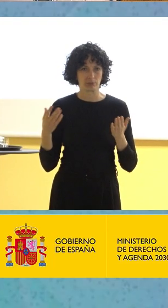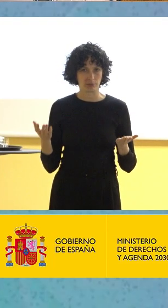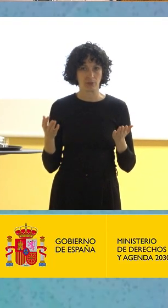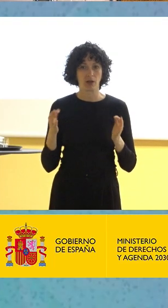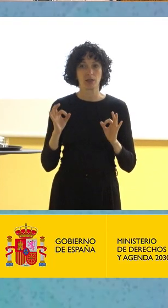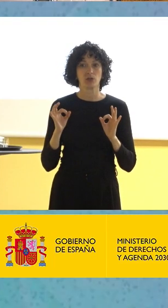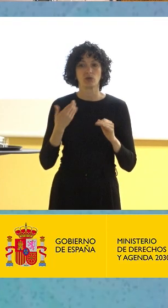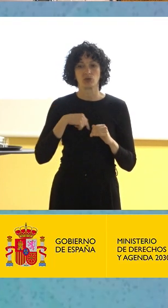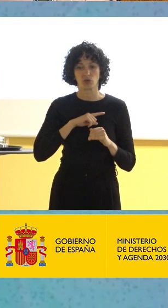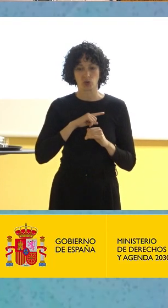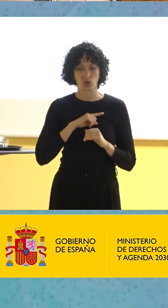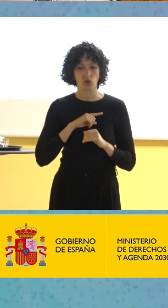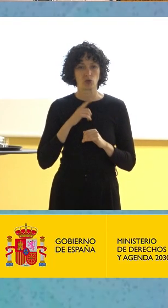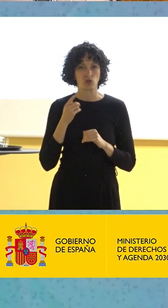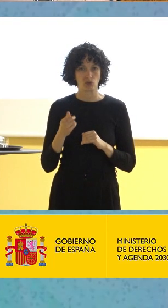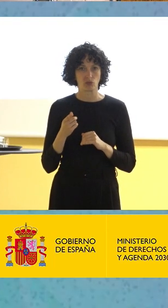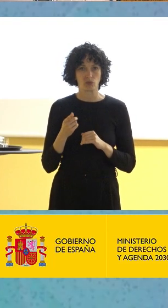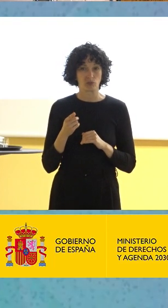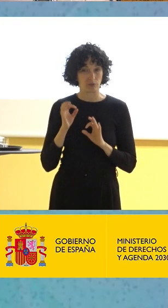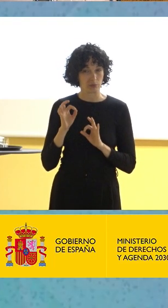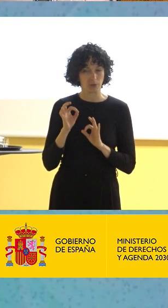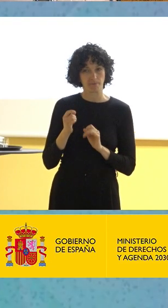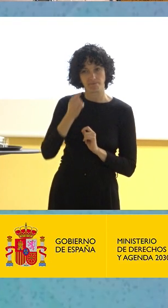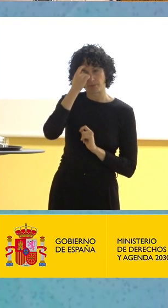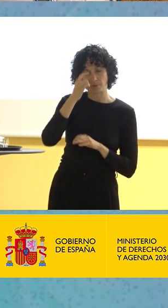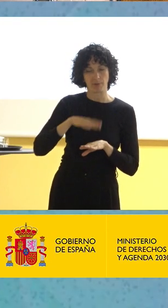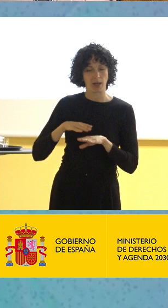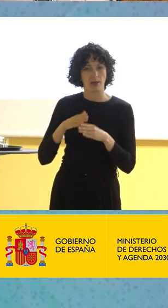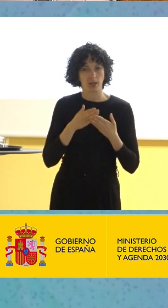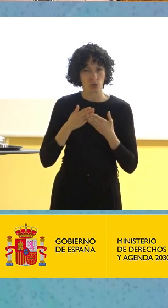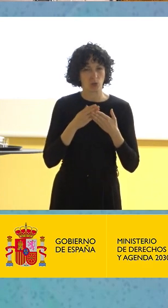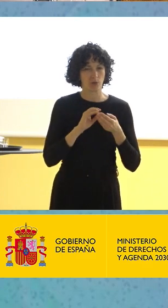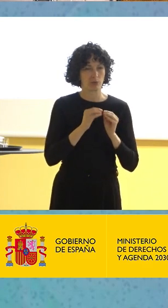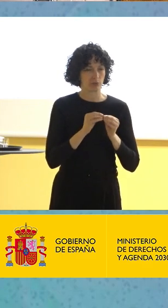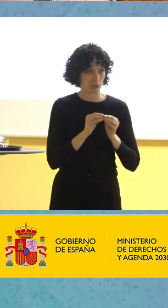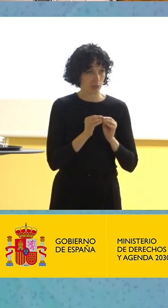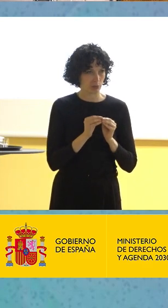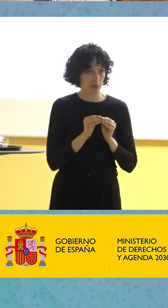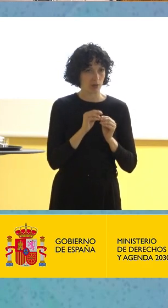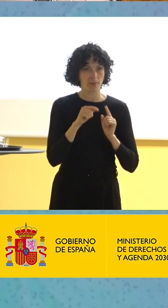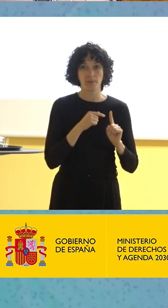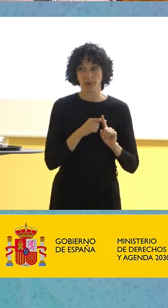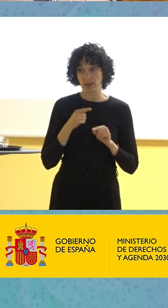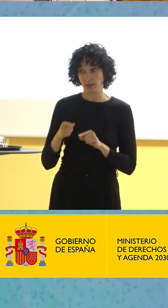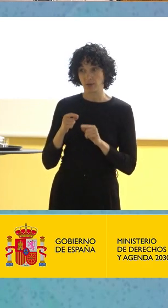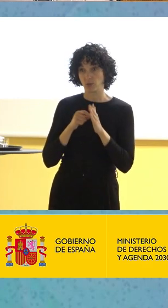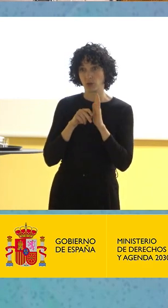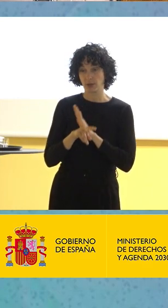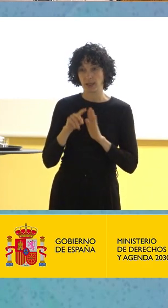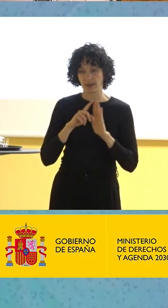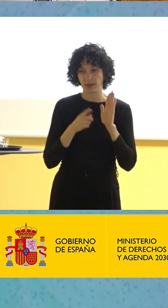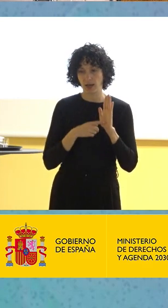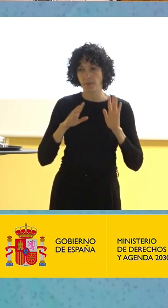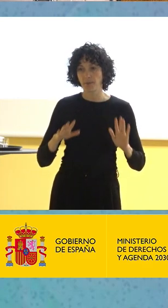pues hemos precisamente tenido en cuenta para elaborar este estudio, ¿no?, y cómo pensar en ese enfoque integral desde